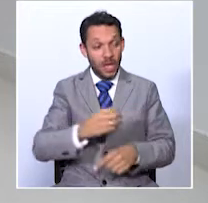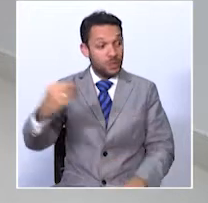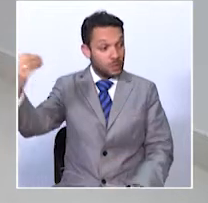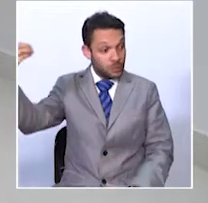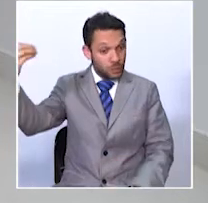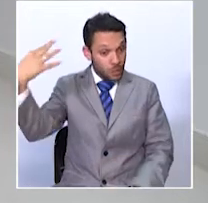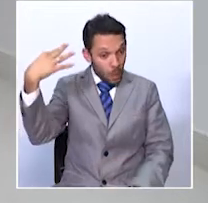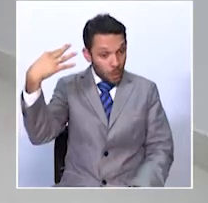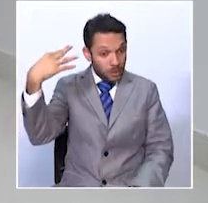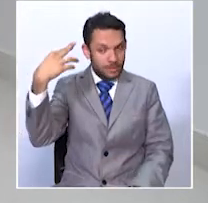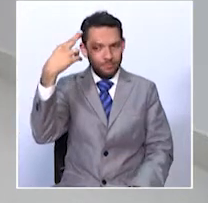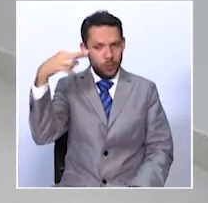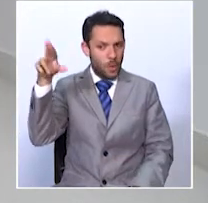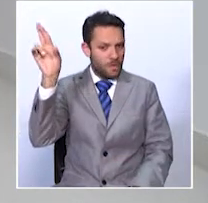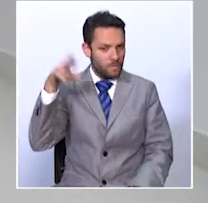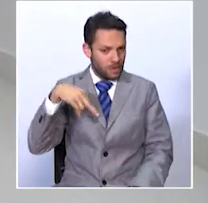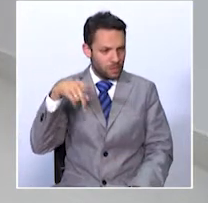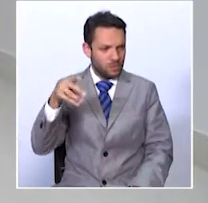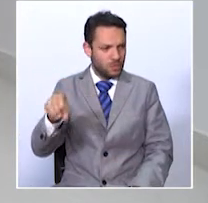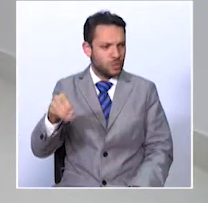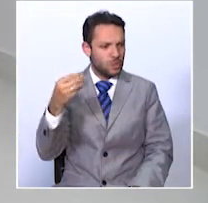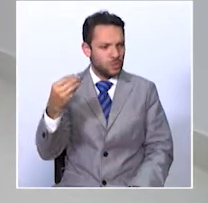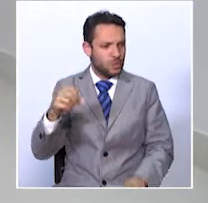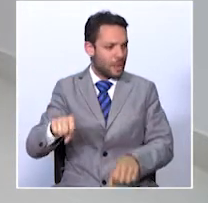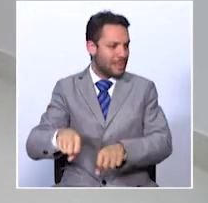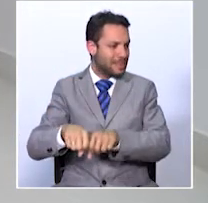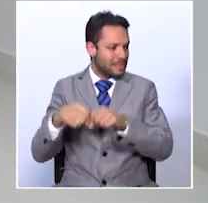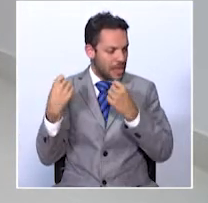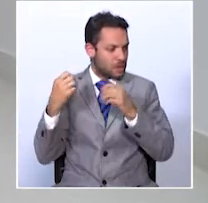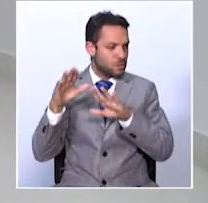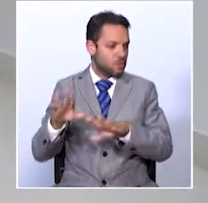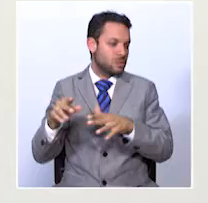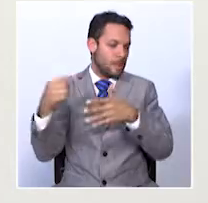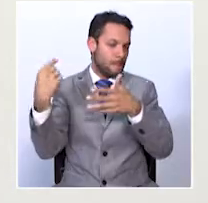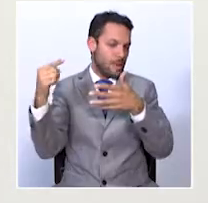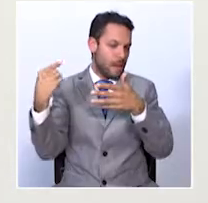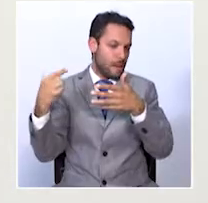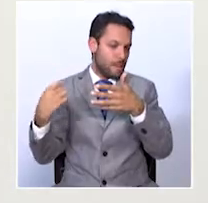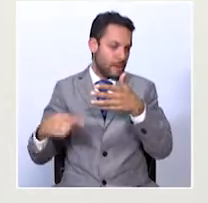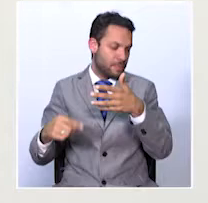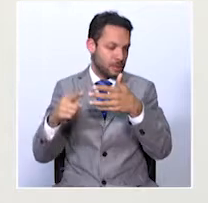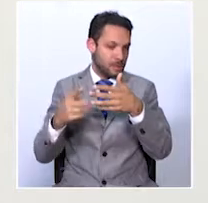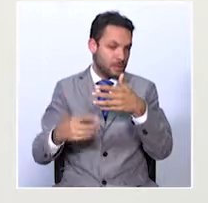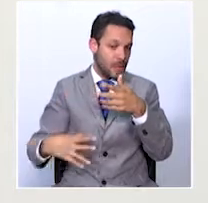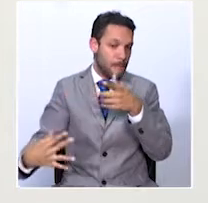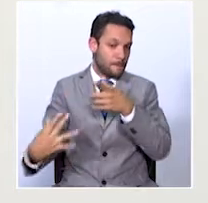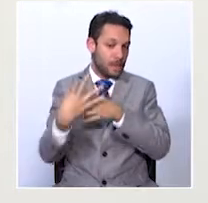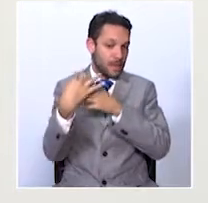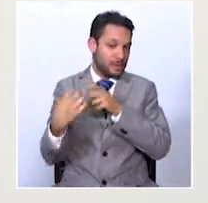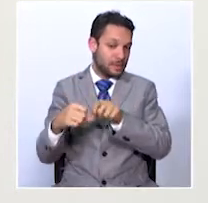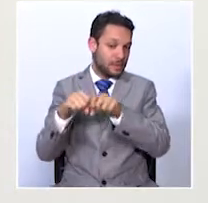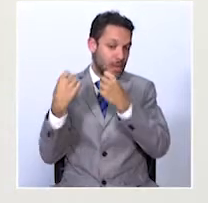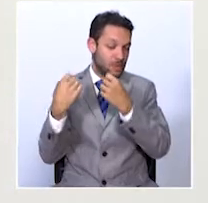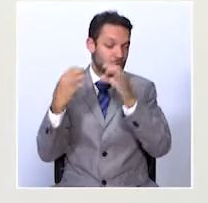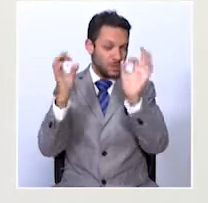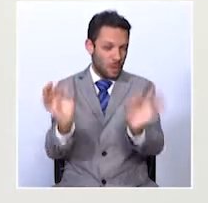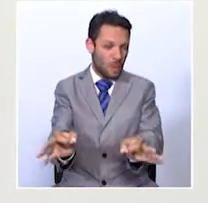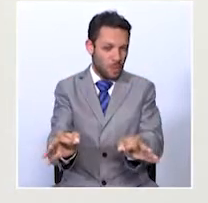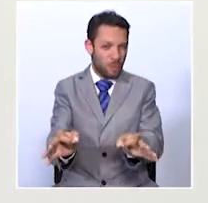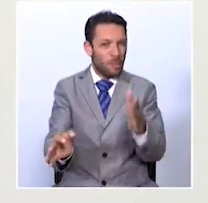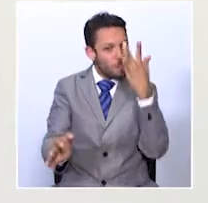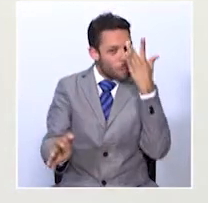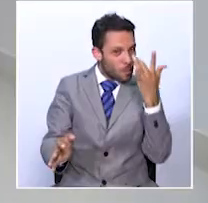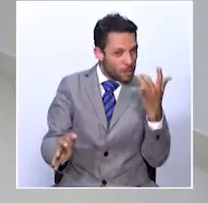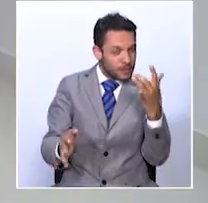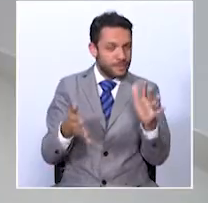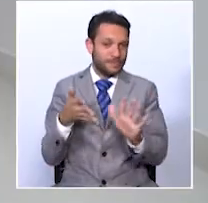completamente dañino. El sol lo podríamos entrar dentro de esa lista de los 4 alimentos blancos. ¿Por qué razón?